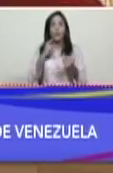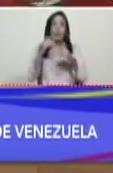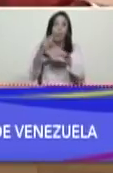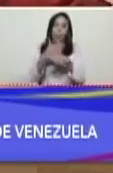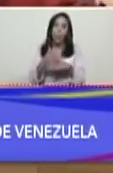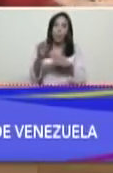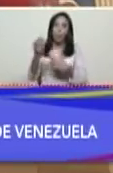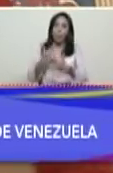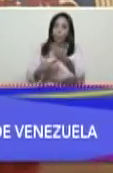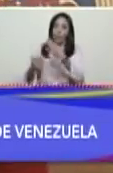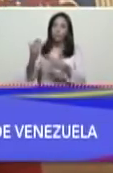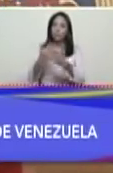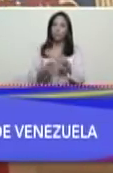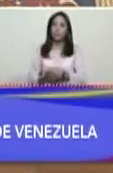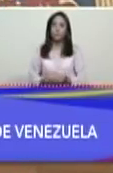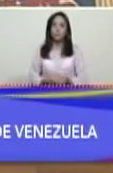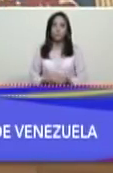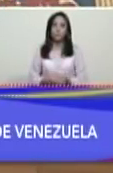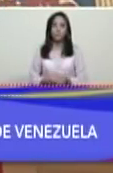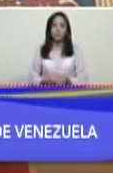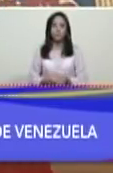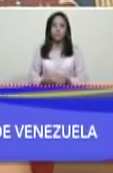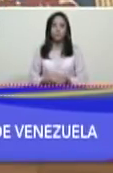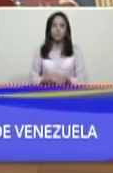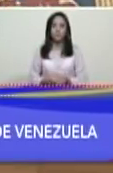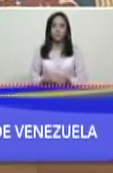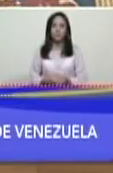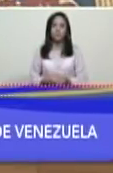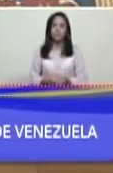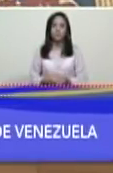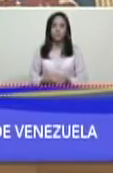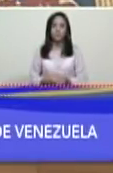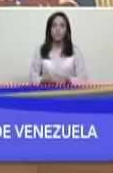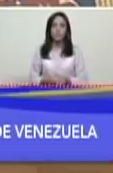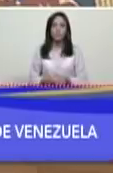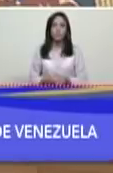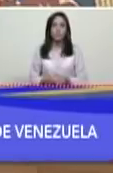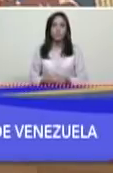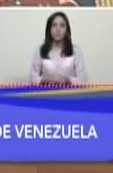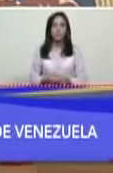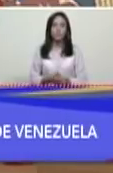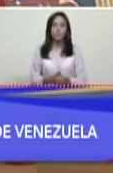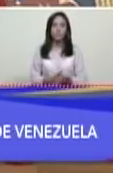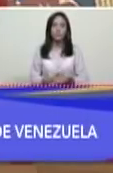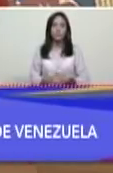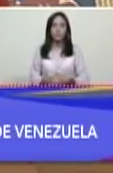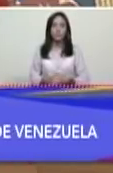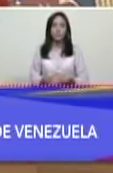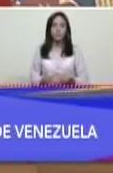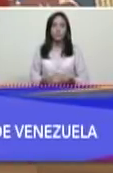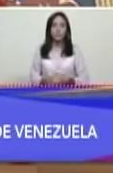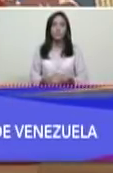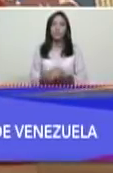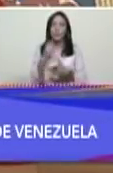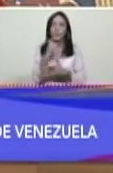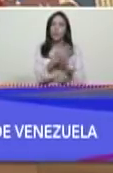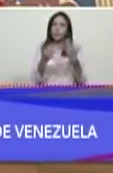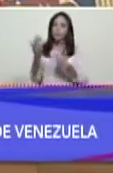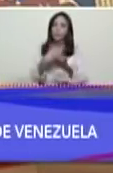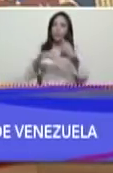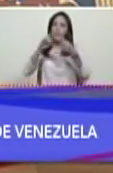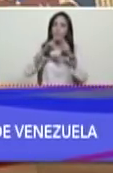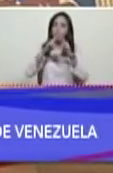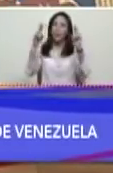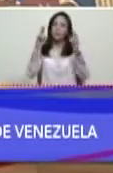los países más poderosos de este planeta. Y así vamos a continuar. Es la nueva geopolítica mundial para un mundo de paz,